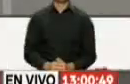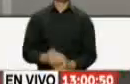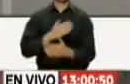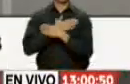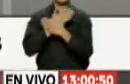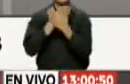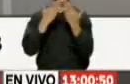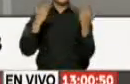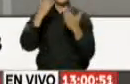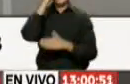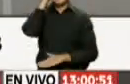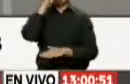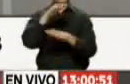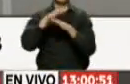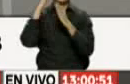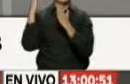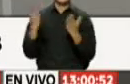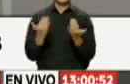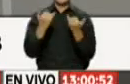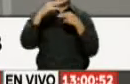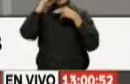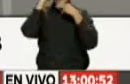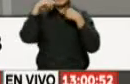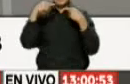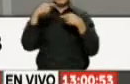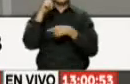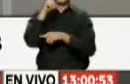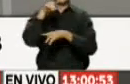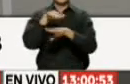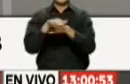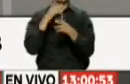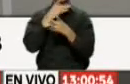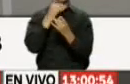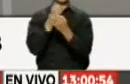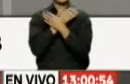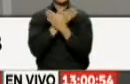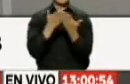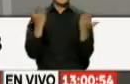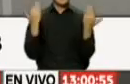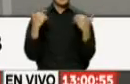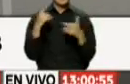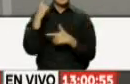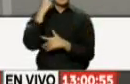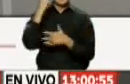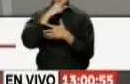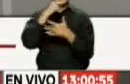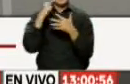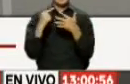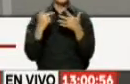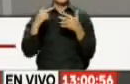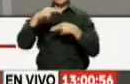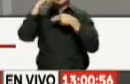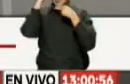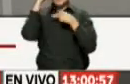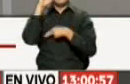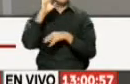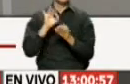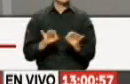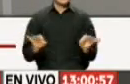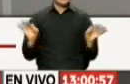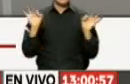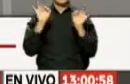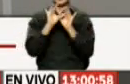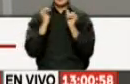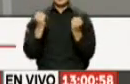Saludos cordiales, muy buenas tardes, bienvenidos a Telediario de las 13 horas. Les saluda Fabricio Ceballos y revisamos de inmediato las noticias más importantes